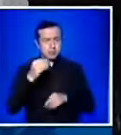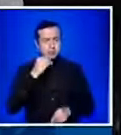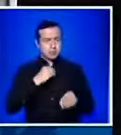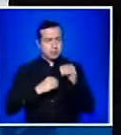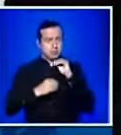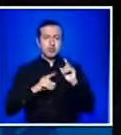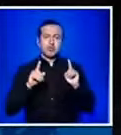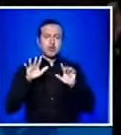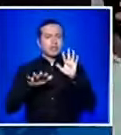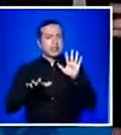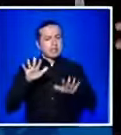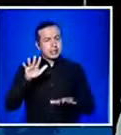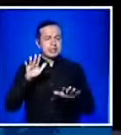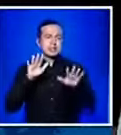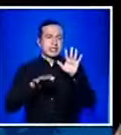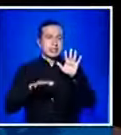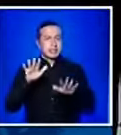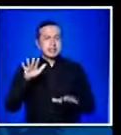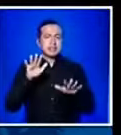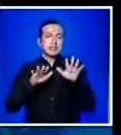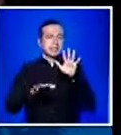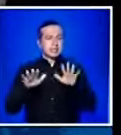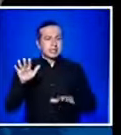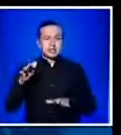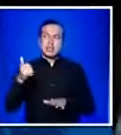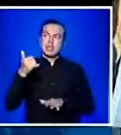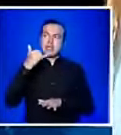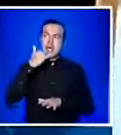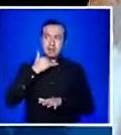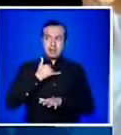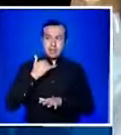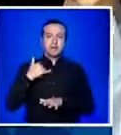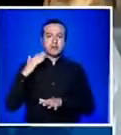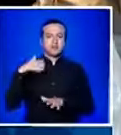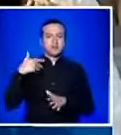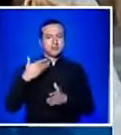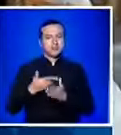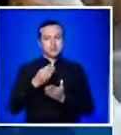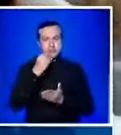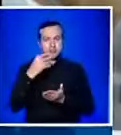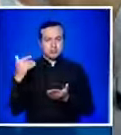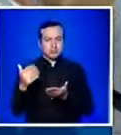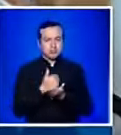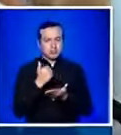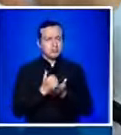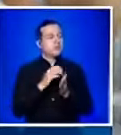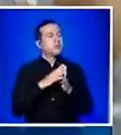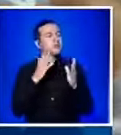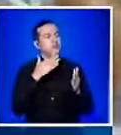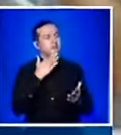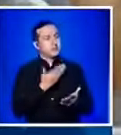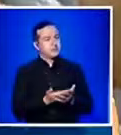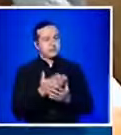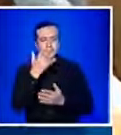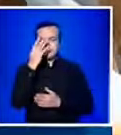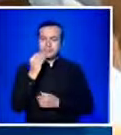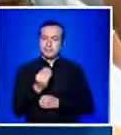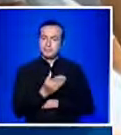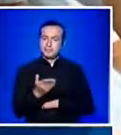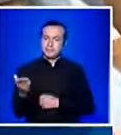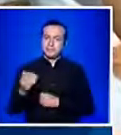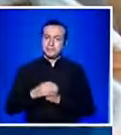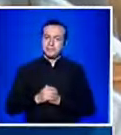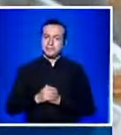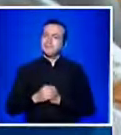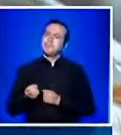No, cada 15 venimos. Ah, cada 15. Que nos llaman. Listo, muchísimas gracias. Muy buenos días.